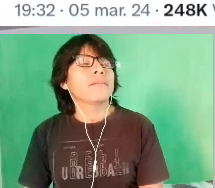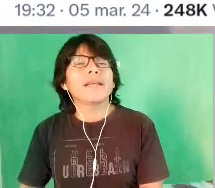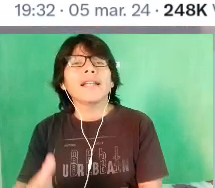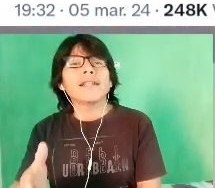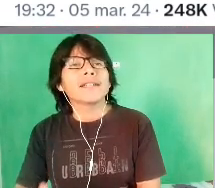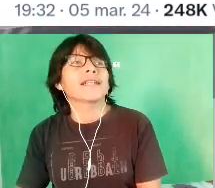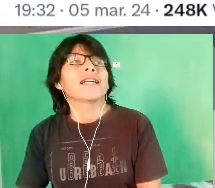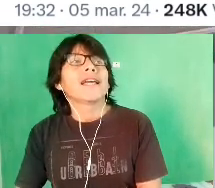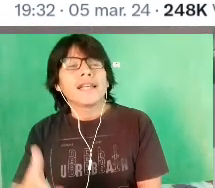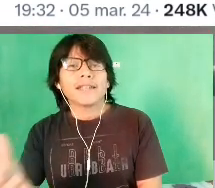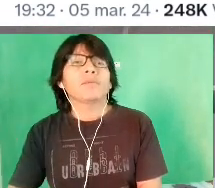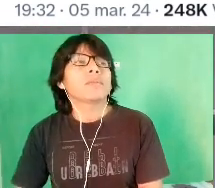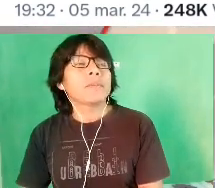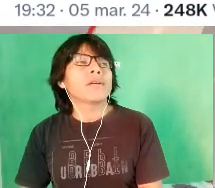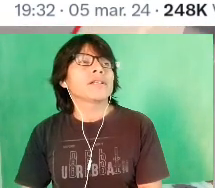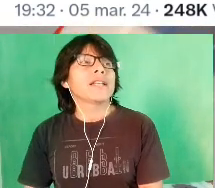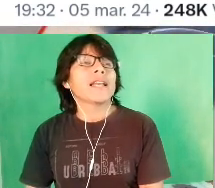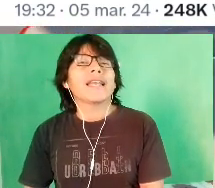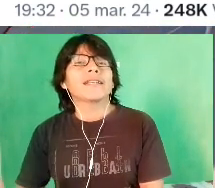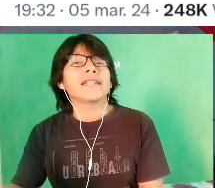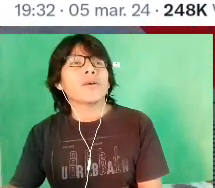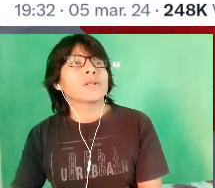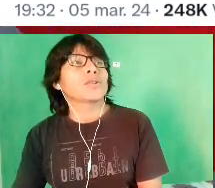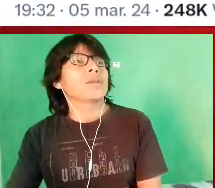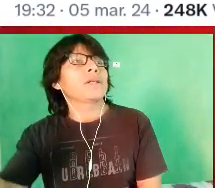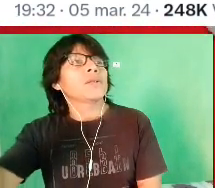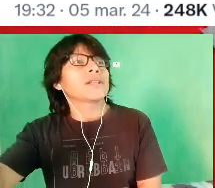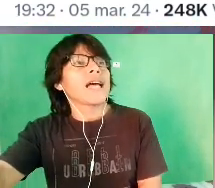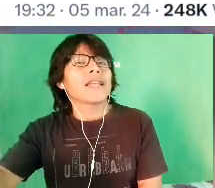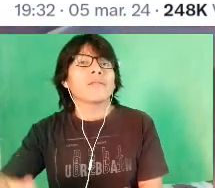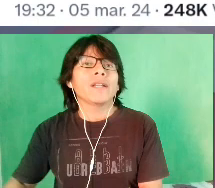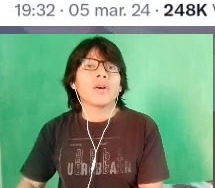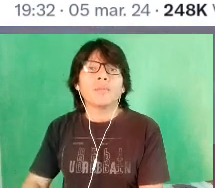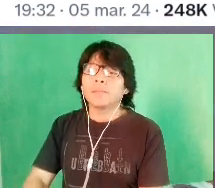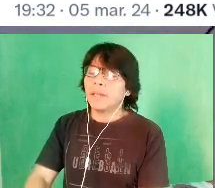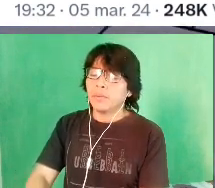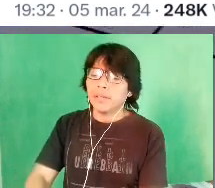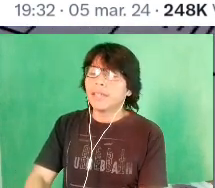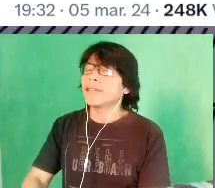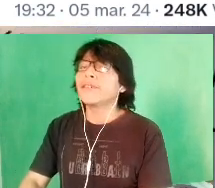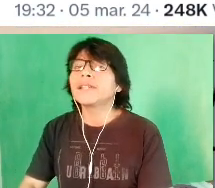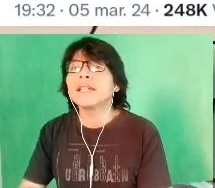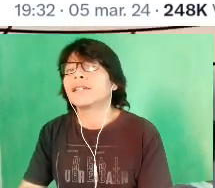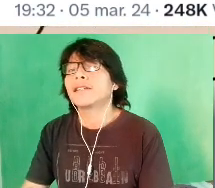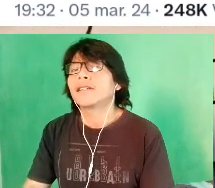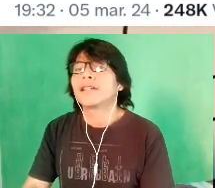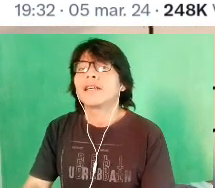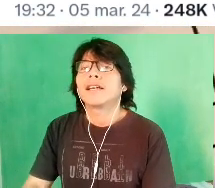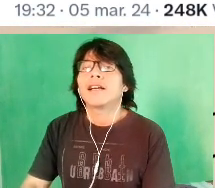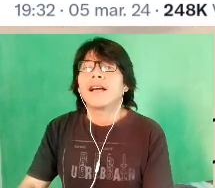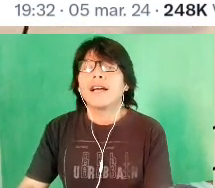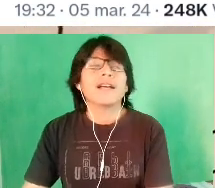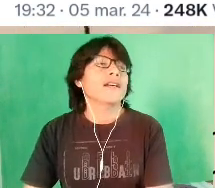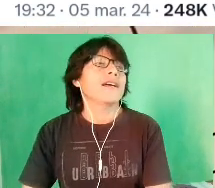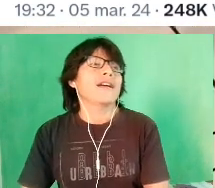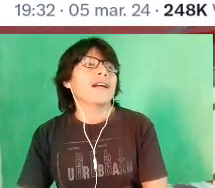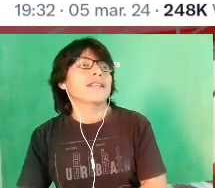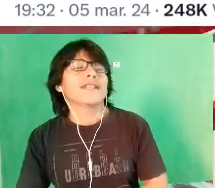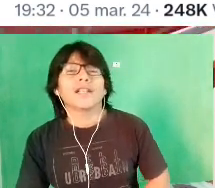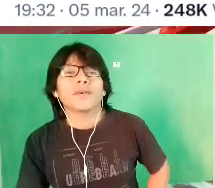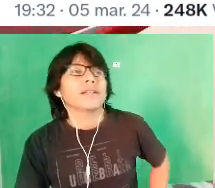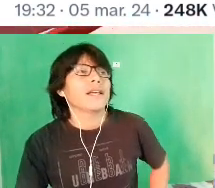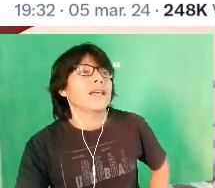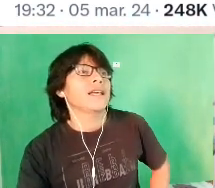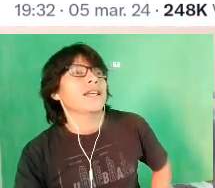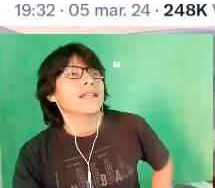del Moral, mientras que esta misma periodista le hacía cuestionamientos a Delfina Gómez, preguntas difíciles.